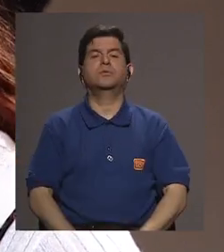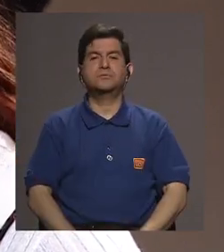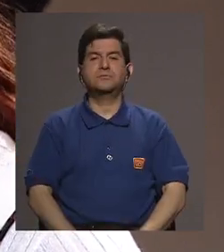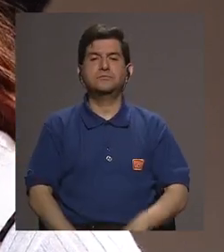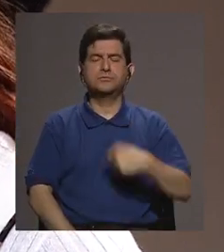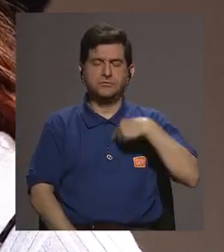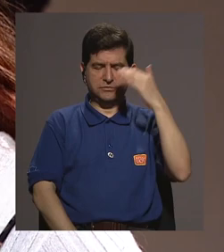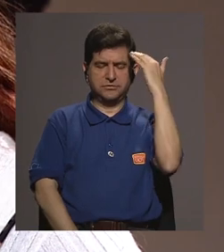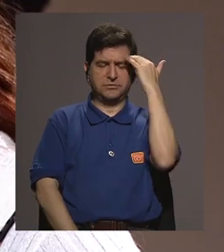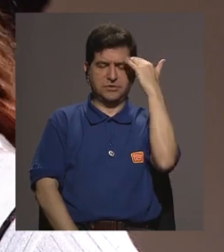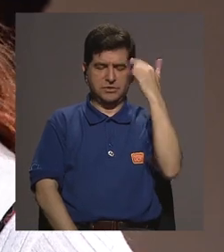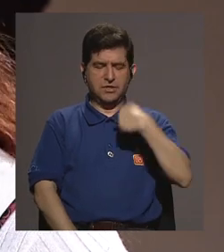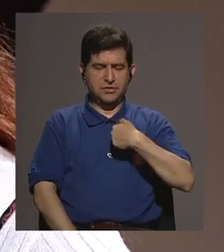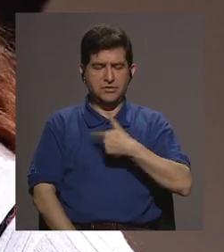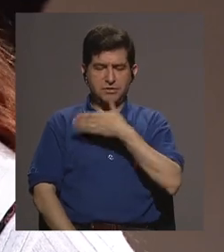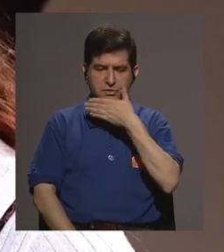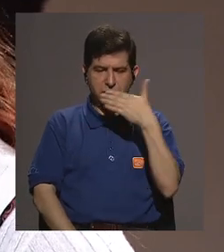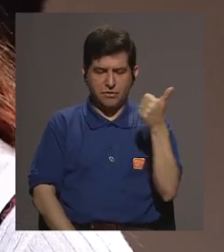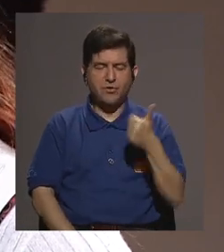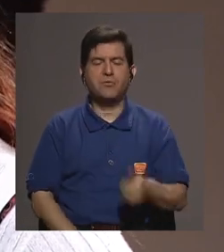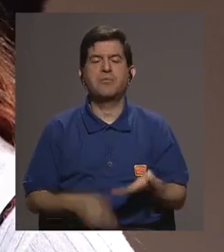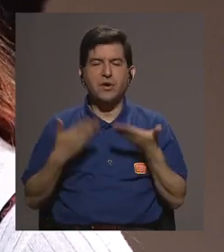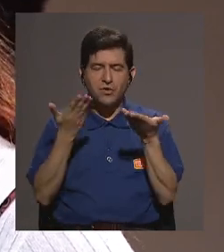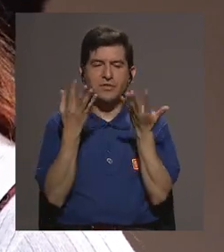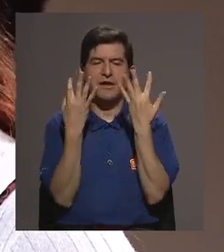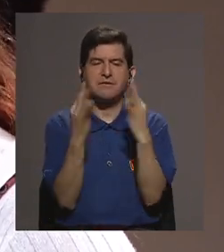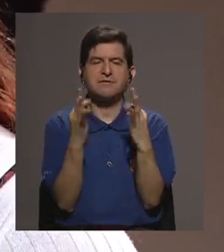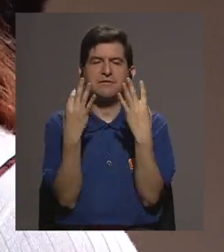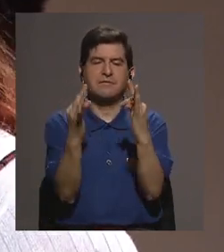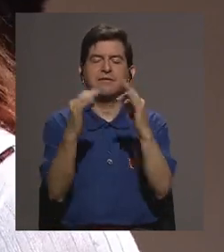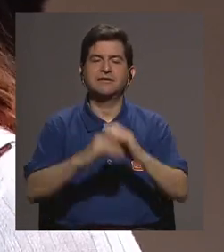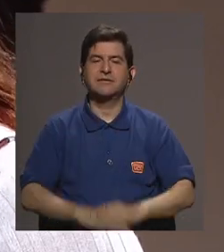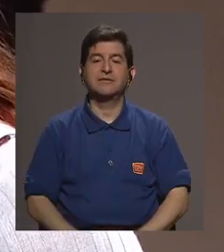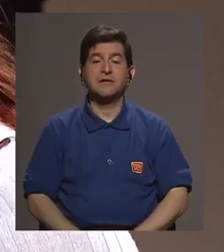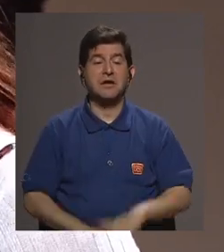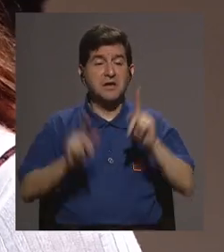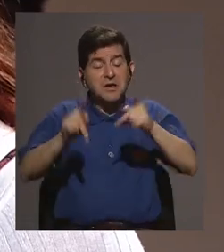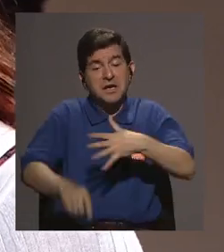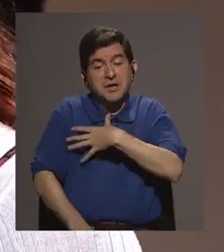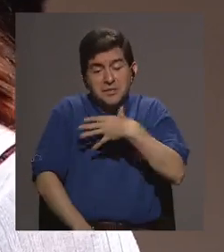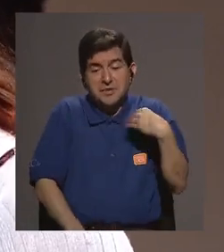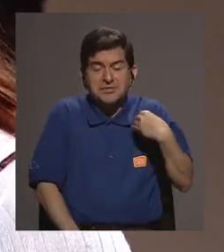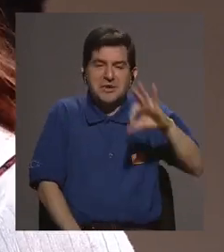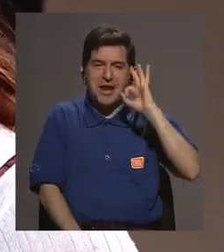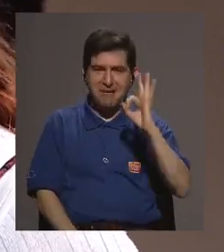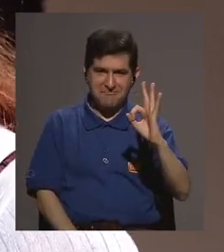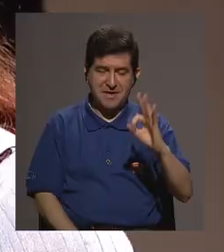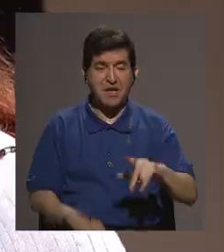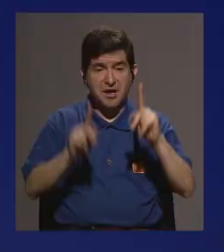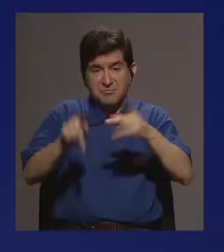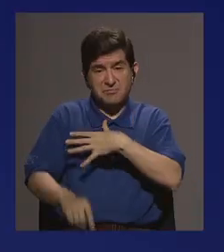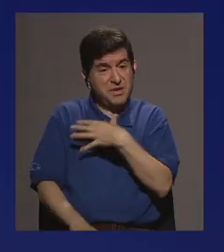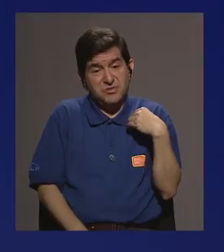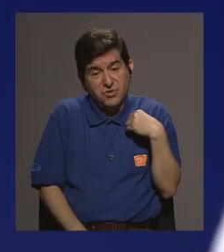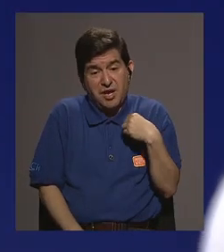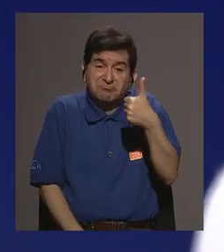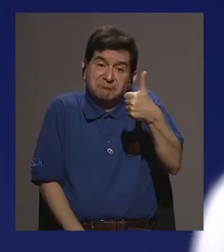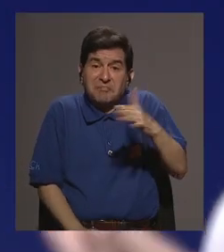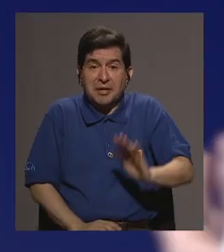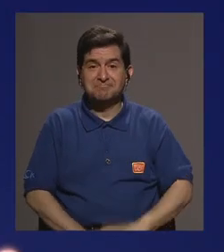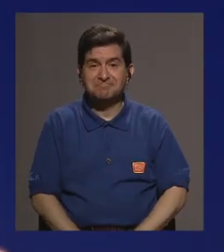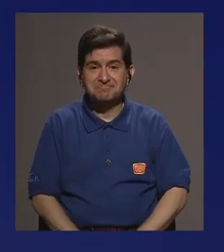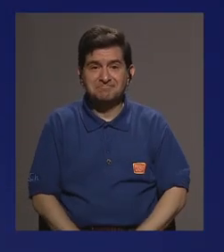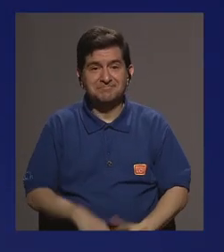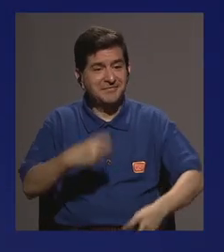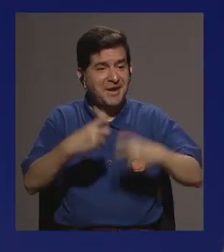yo sabiendo que no dio lo mejor que no pudo haber dado pues al que le gustó que dicha y al que no está